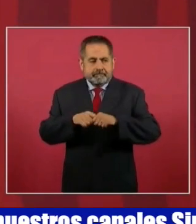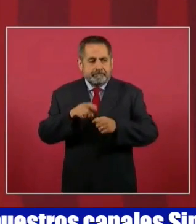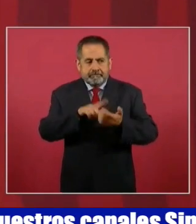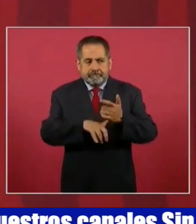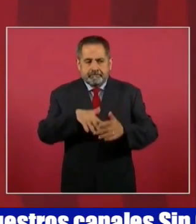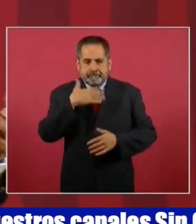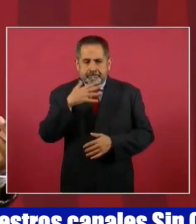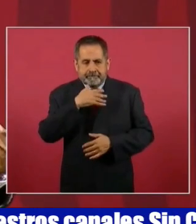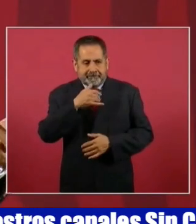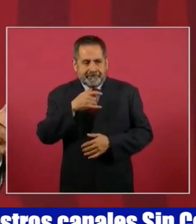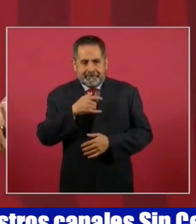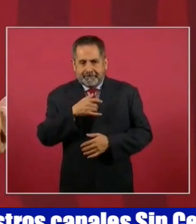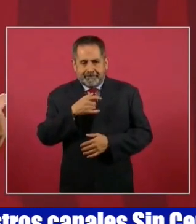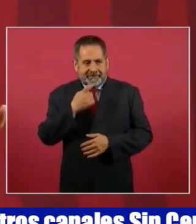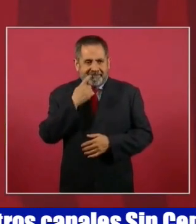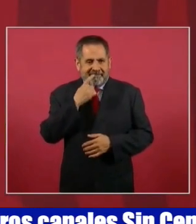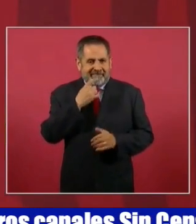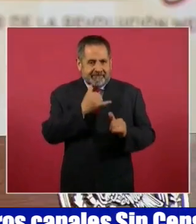porque tienes razón,